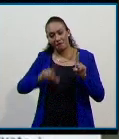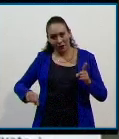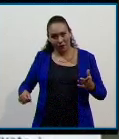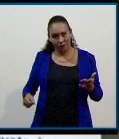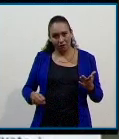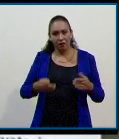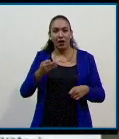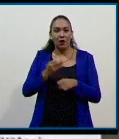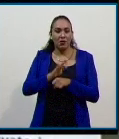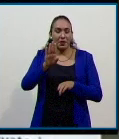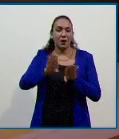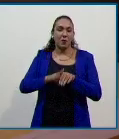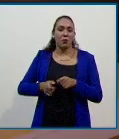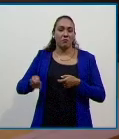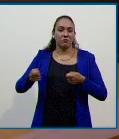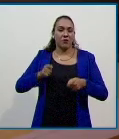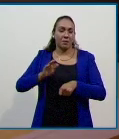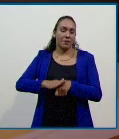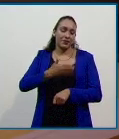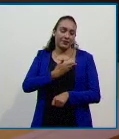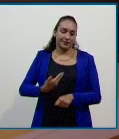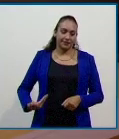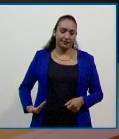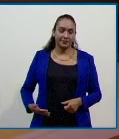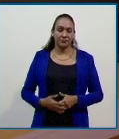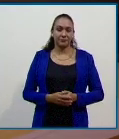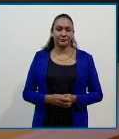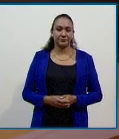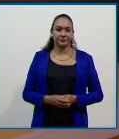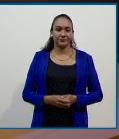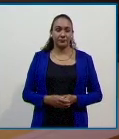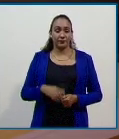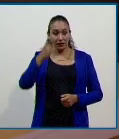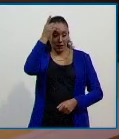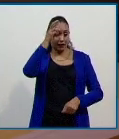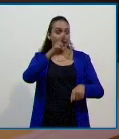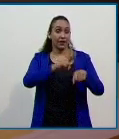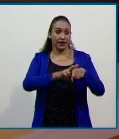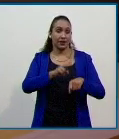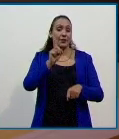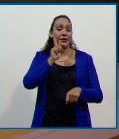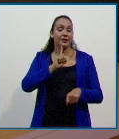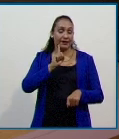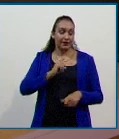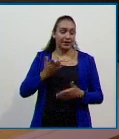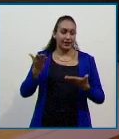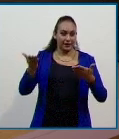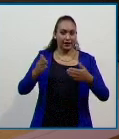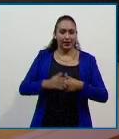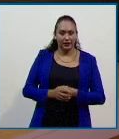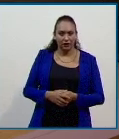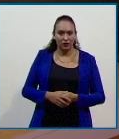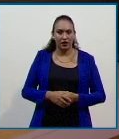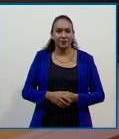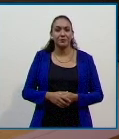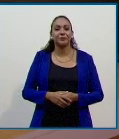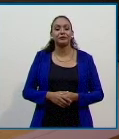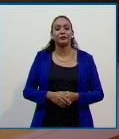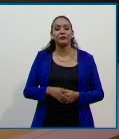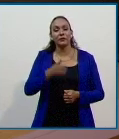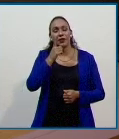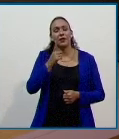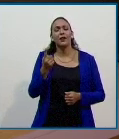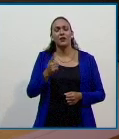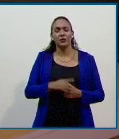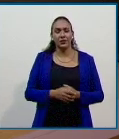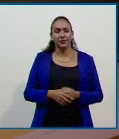fuerte autoritarismo. La directora de la Asociación Nacional de Magistrados de Circuito y Jueces de Distrito señaló